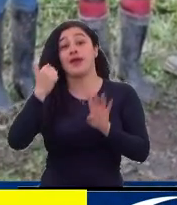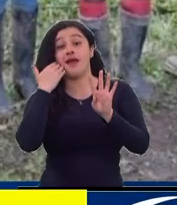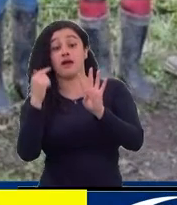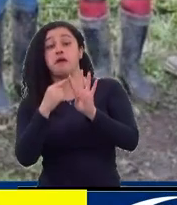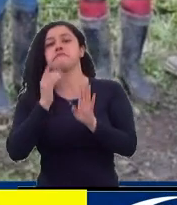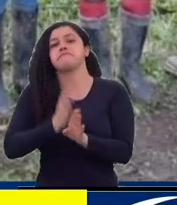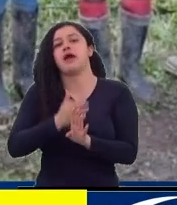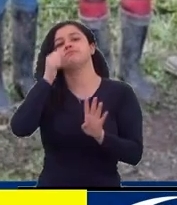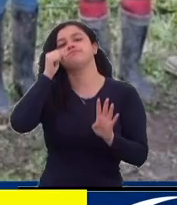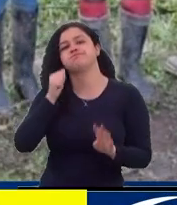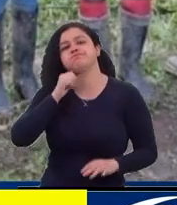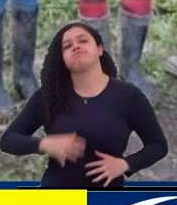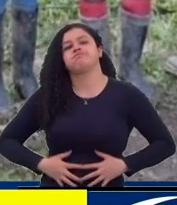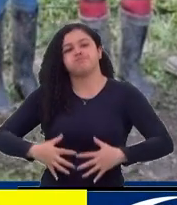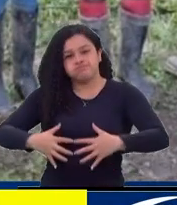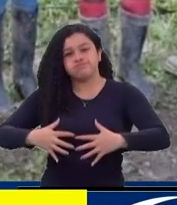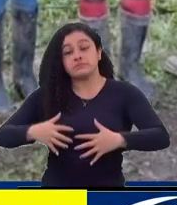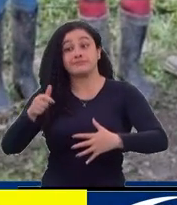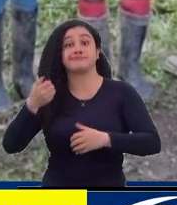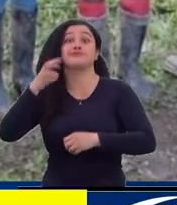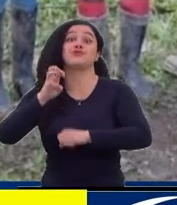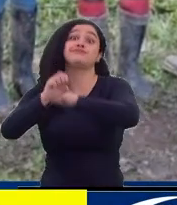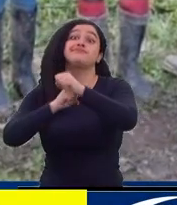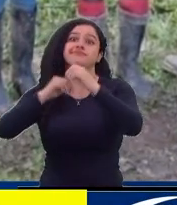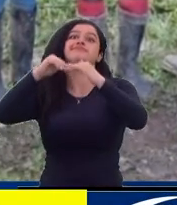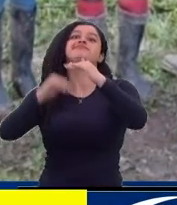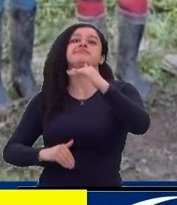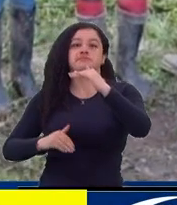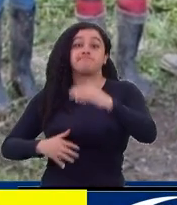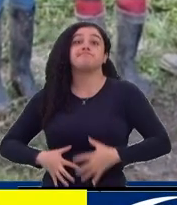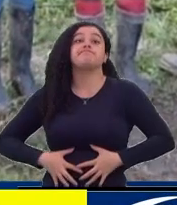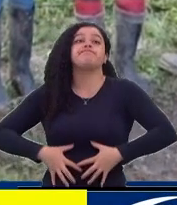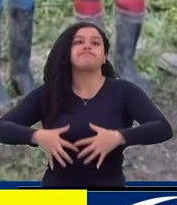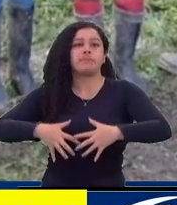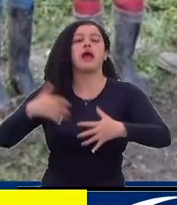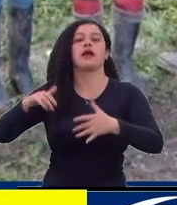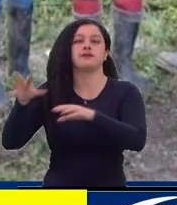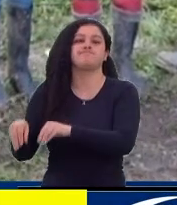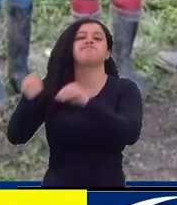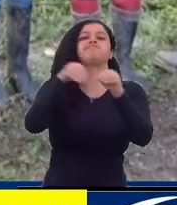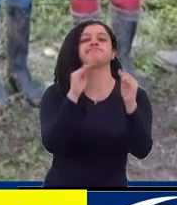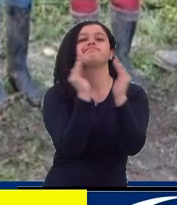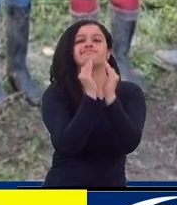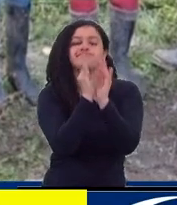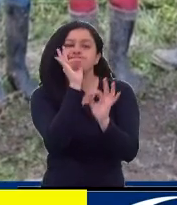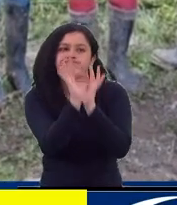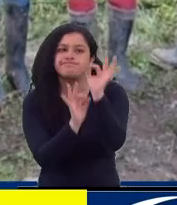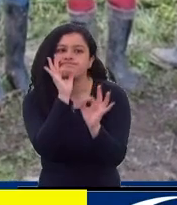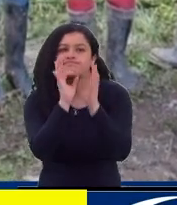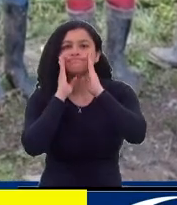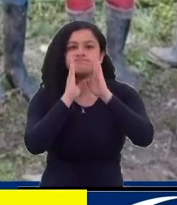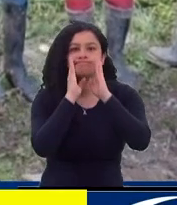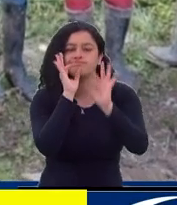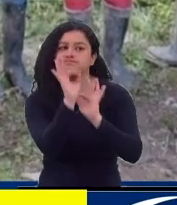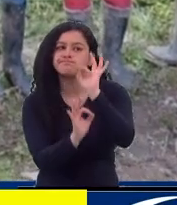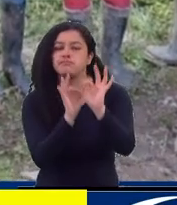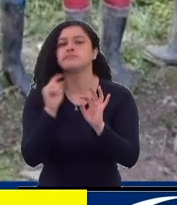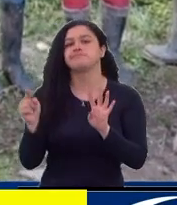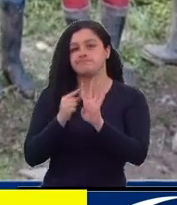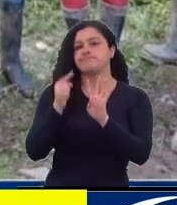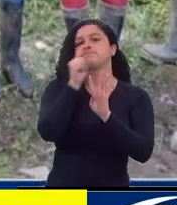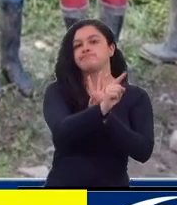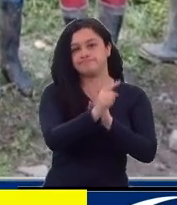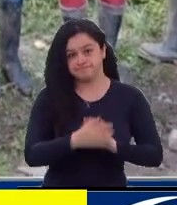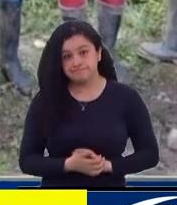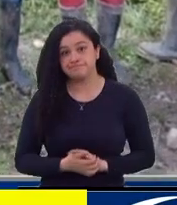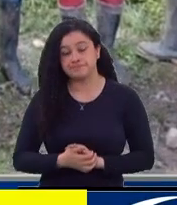proceso administrativo de restablecimiento de derechos con el ICBF. La gestión humanitaria que adelantaron nuestros funcionarios de la Regional Cauca a lo